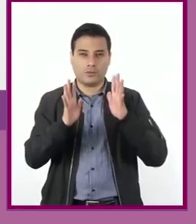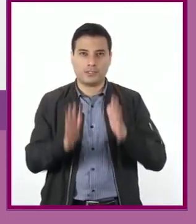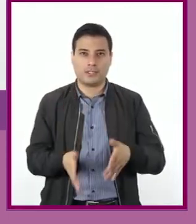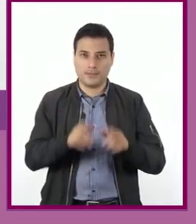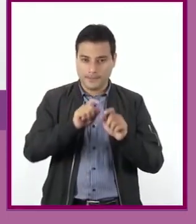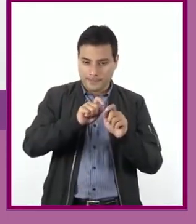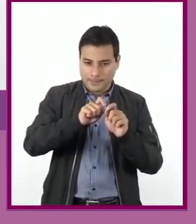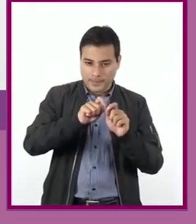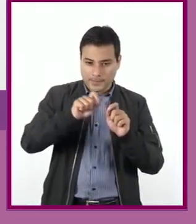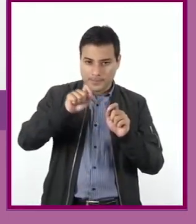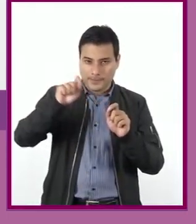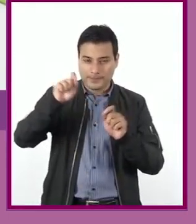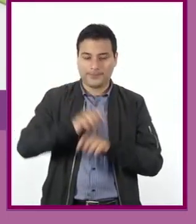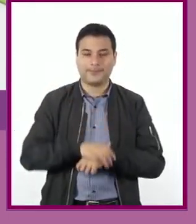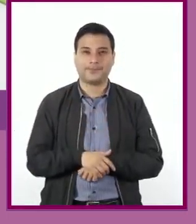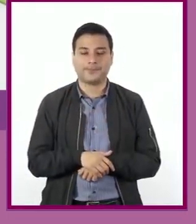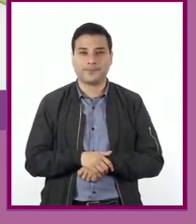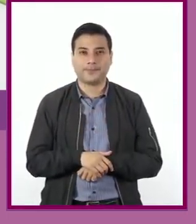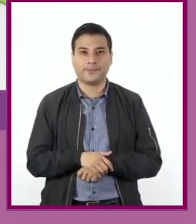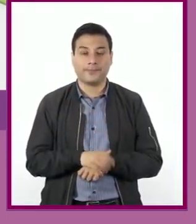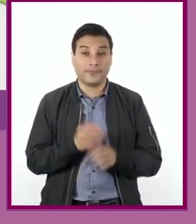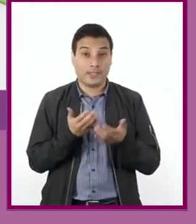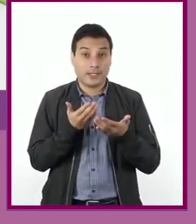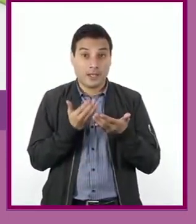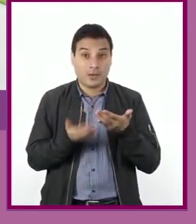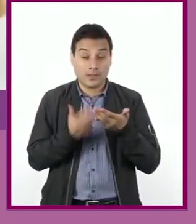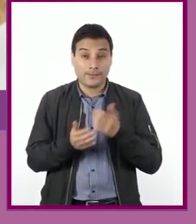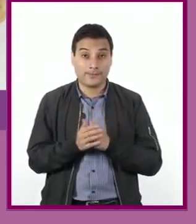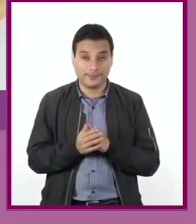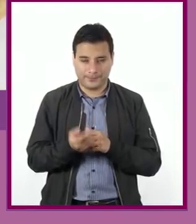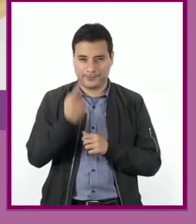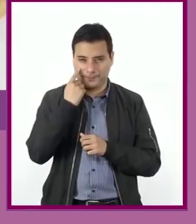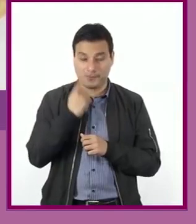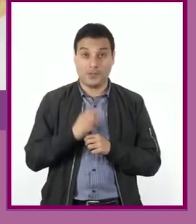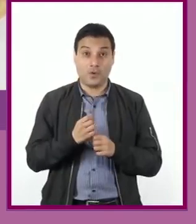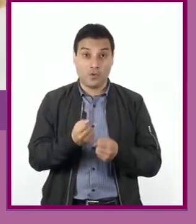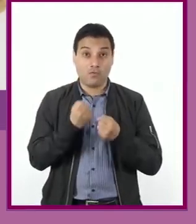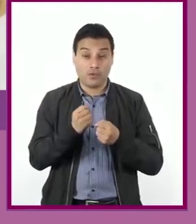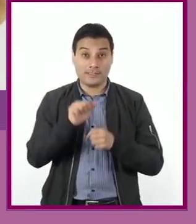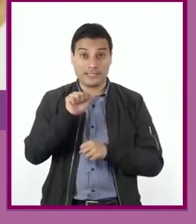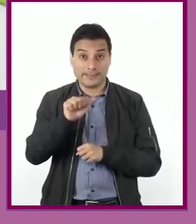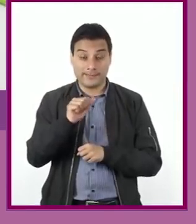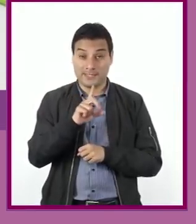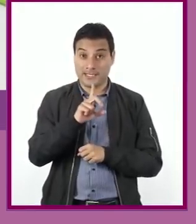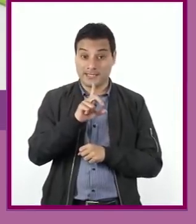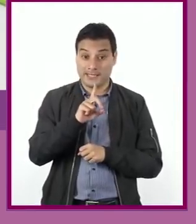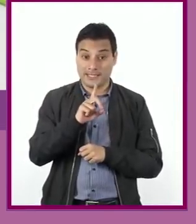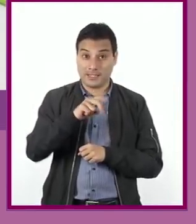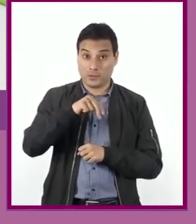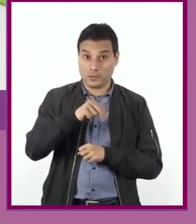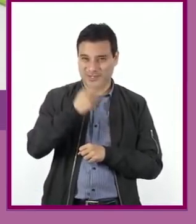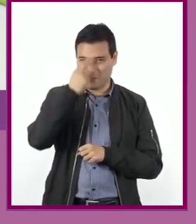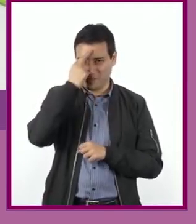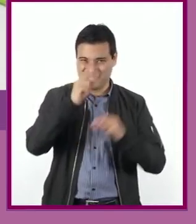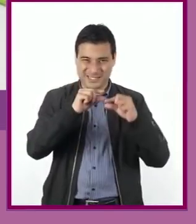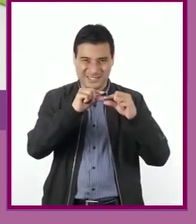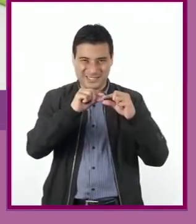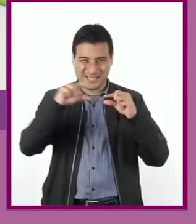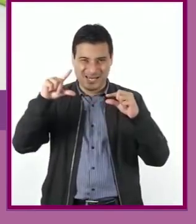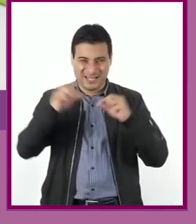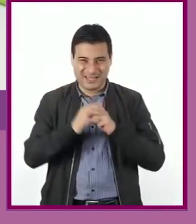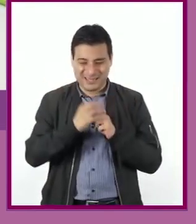contrario a las manecillas del reloj. Ahora, si la fuerza A es de 30 newtons, de acuerdo con la escala